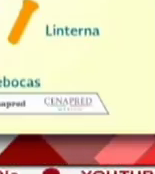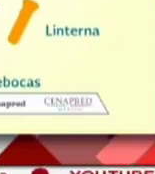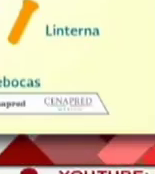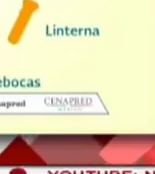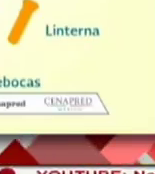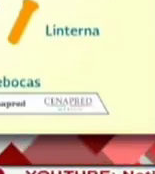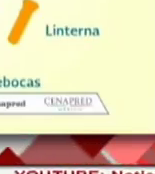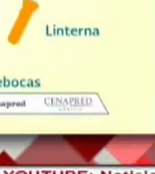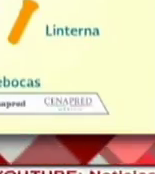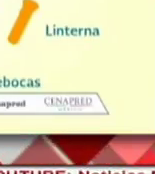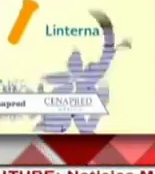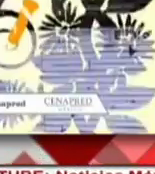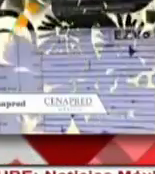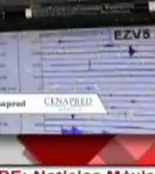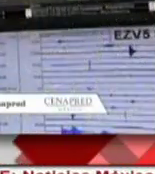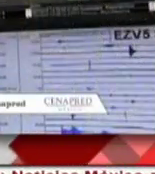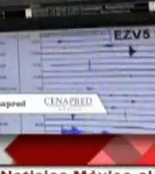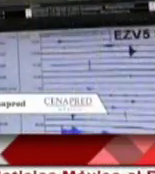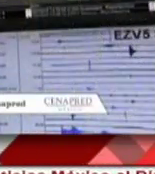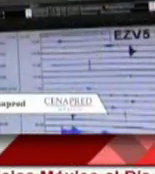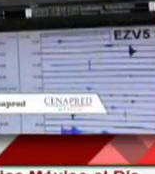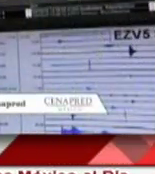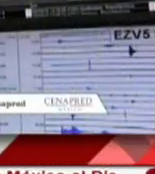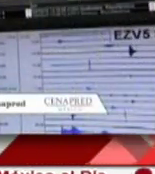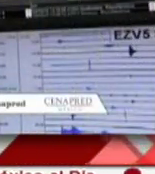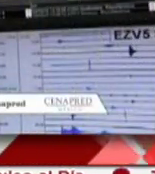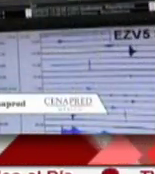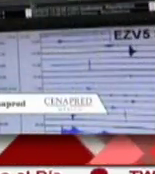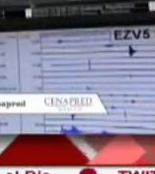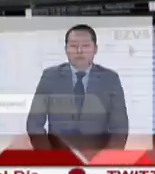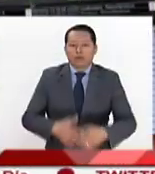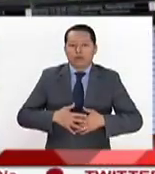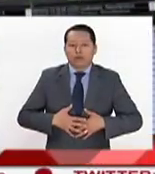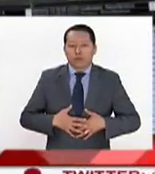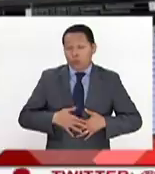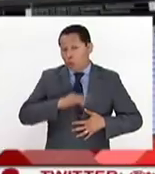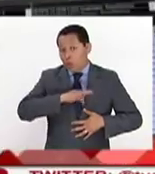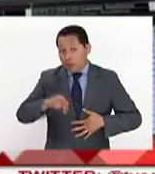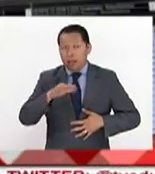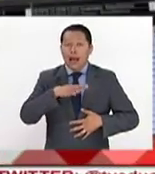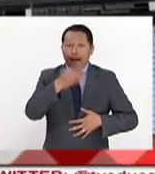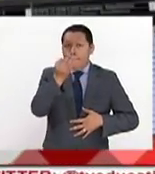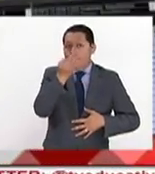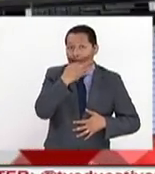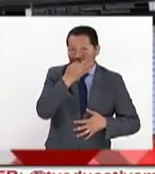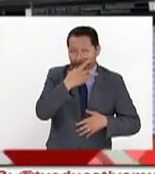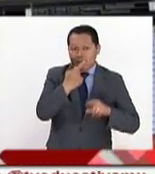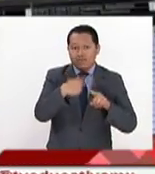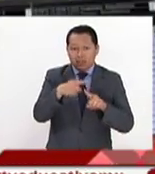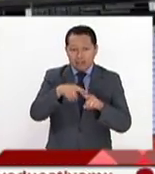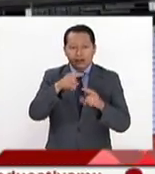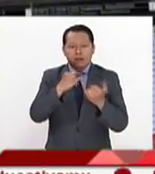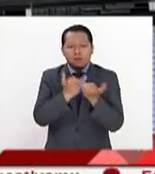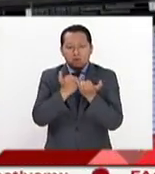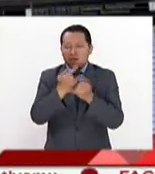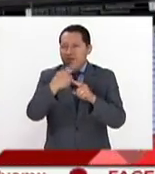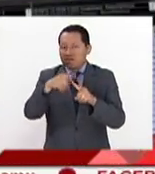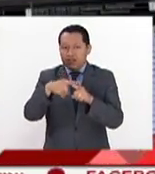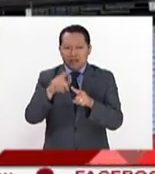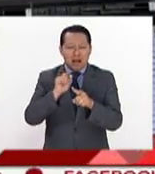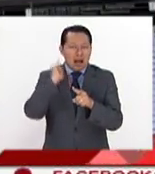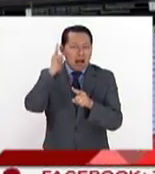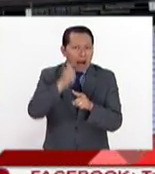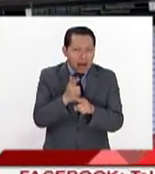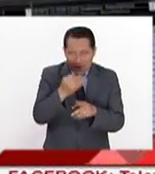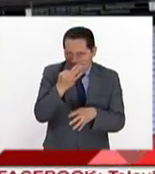vehículo. Es muy importante que se tenga un botiquín básico de medicinas y medicamentos que nosotros estemos tomando en caso de